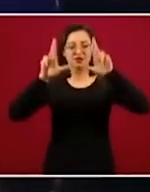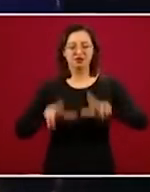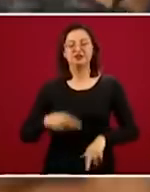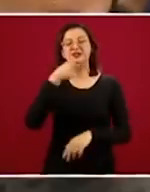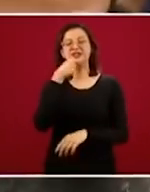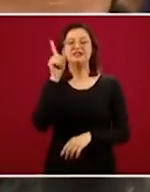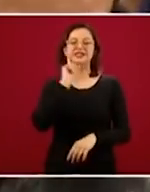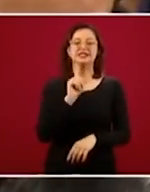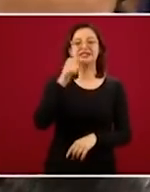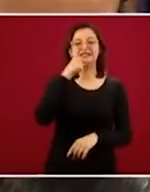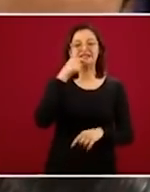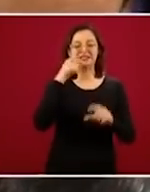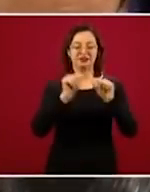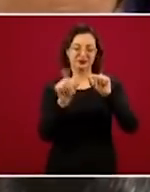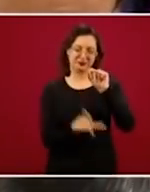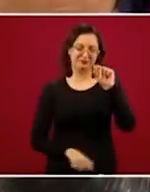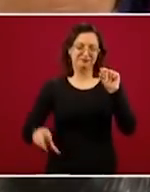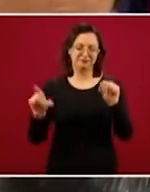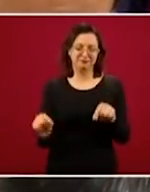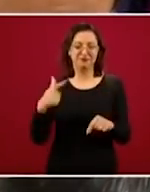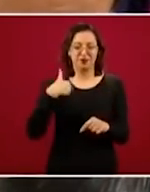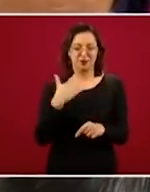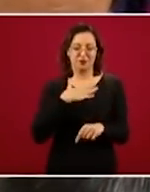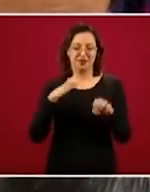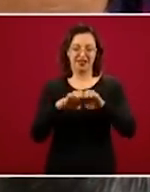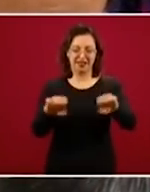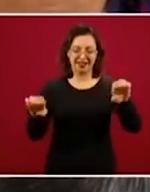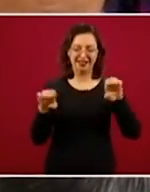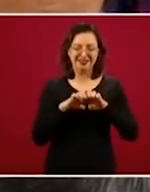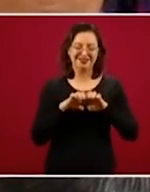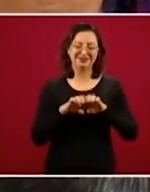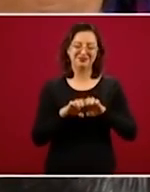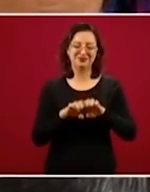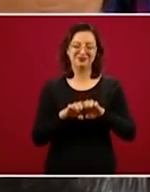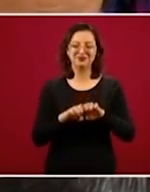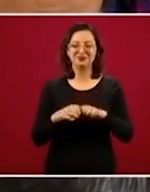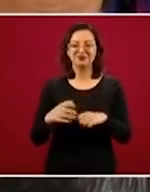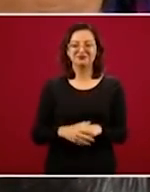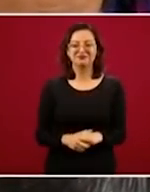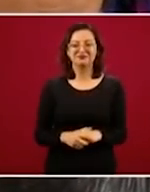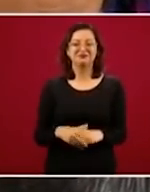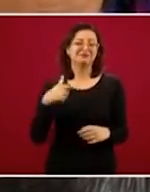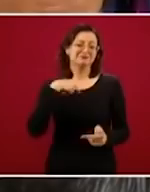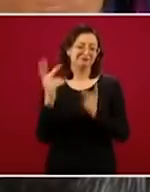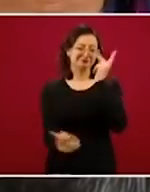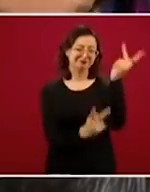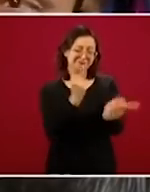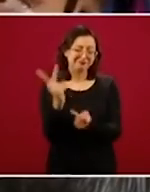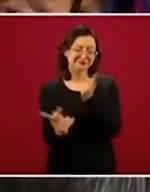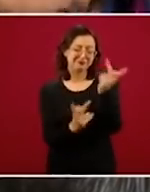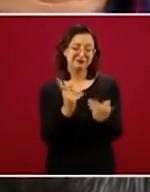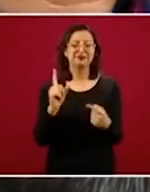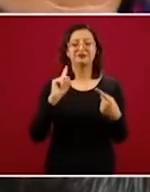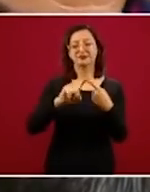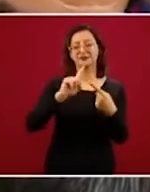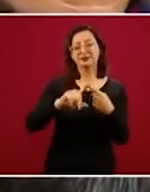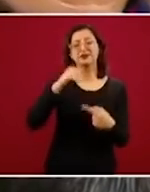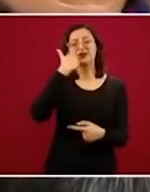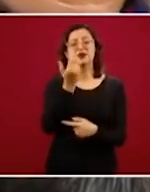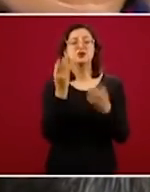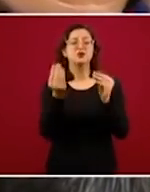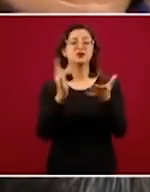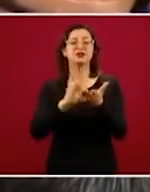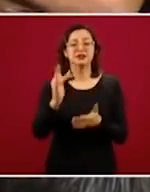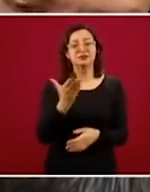país y bueno yo y mi equipo preparamos unas preguntas para usted primero quiero agradecerle